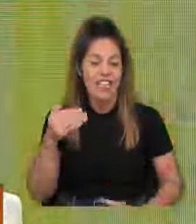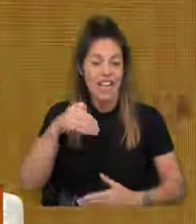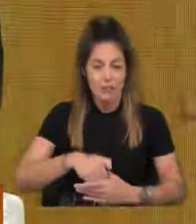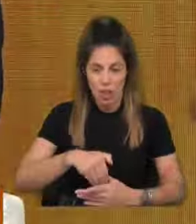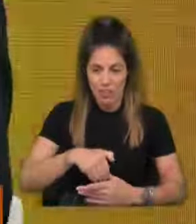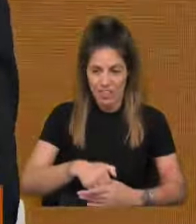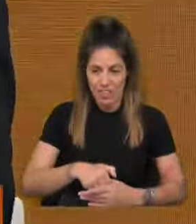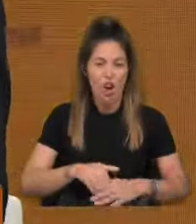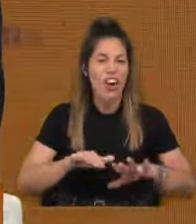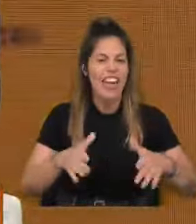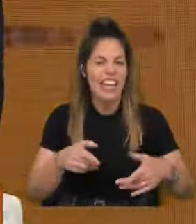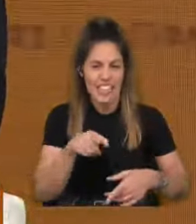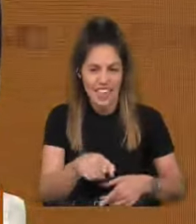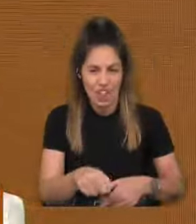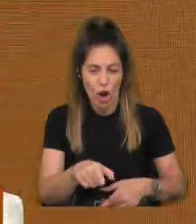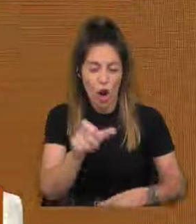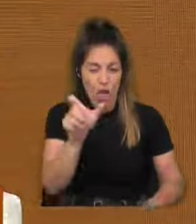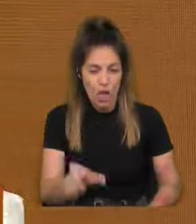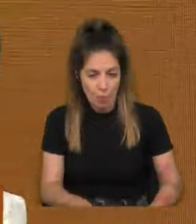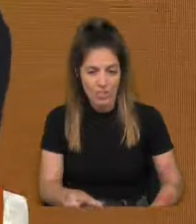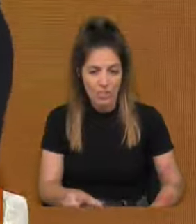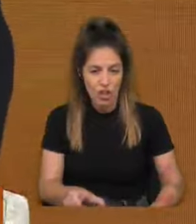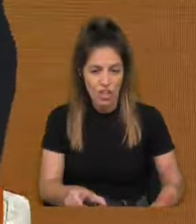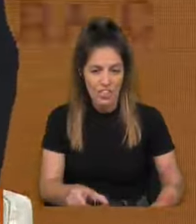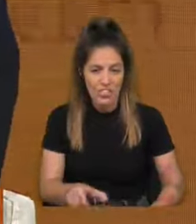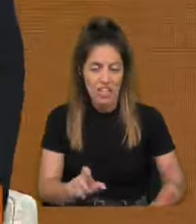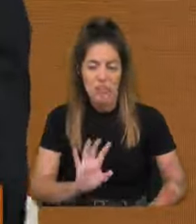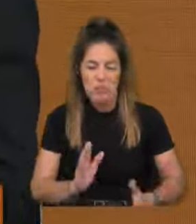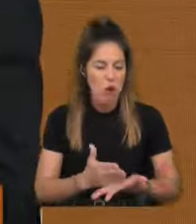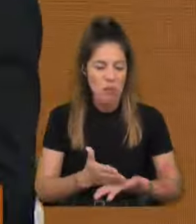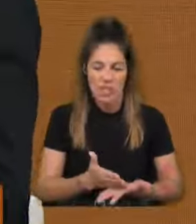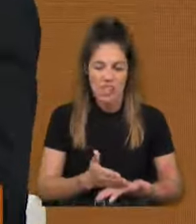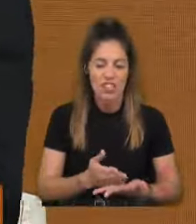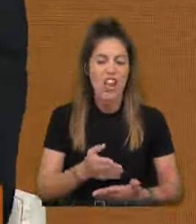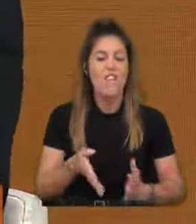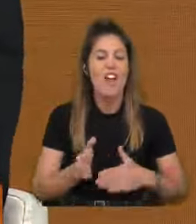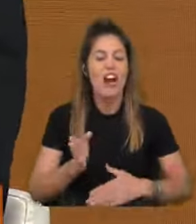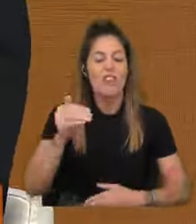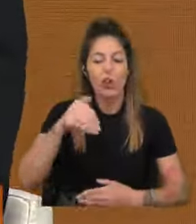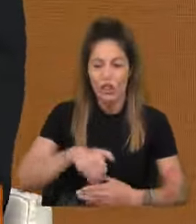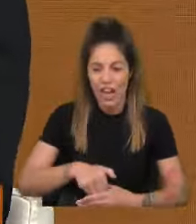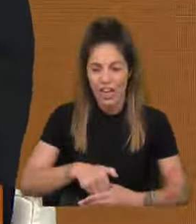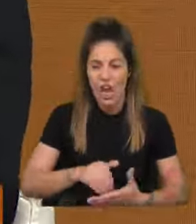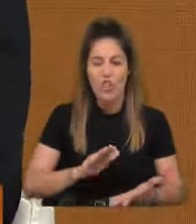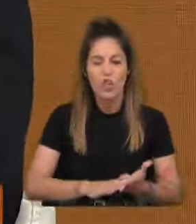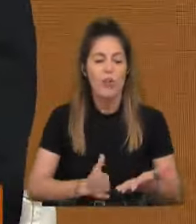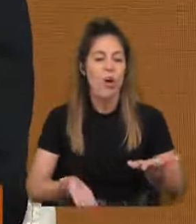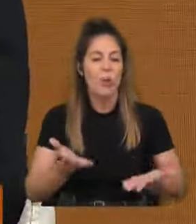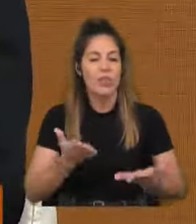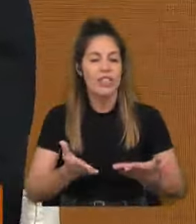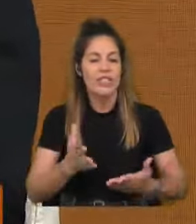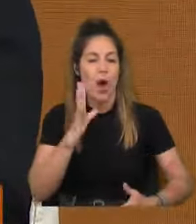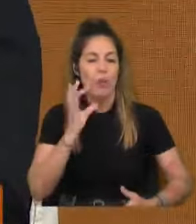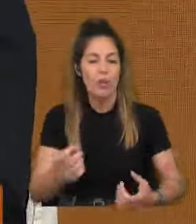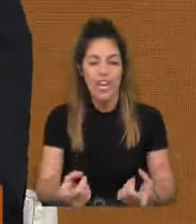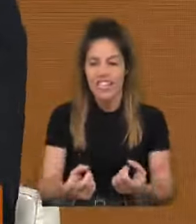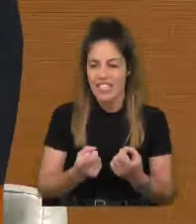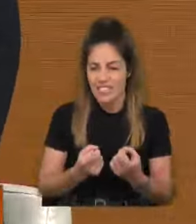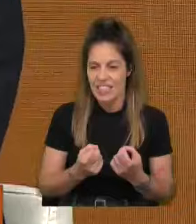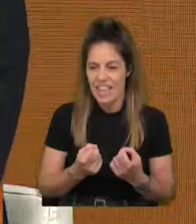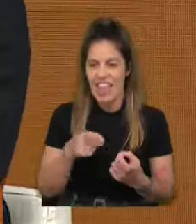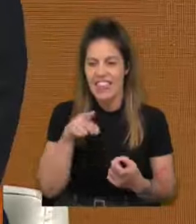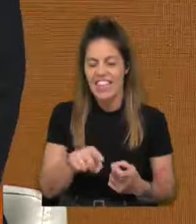esto que la gente a su Leal saber y entender sin mediaciones va a votar sobre la justicia la conveniencia la oportunidad la necesidad